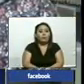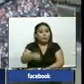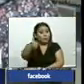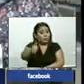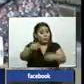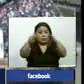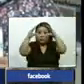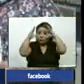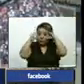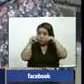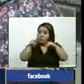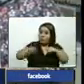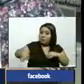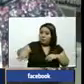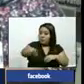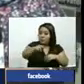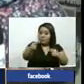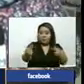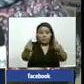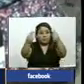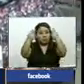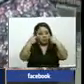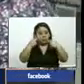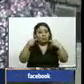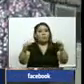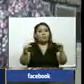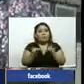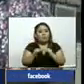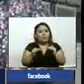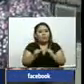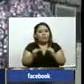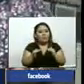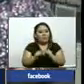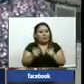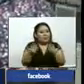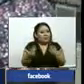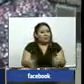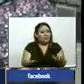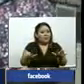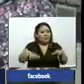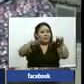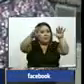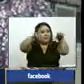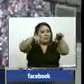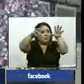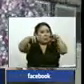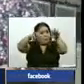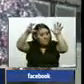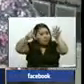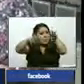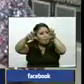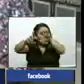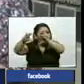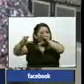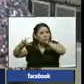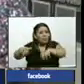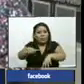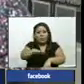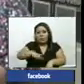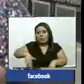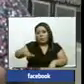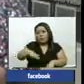Muy buenas noches, amigos televidentes. Tal y como se han presentado, hemos tenido lluvias y tormentas en lo que es la